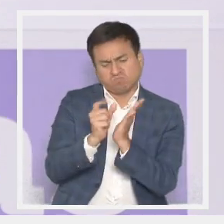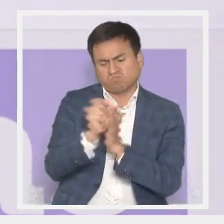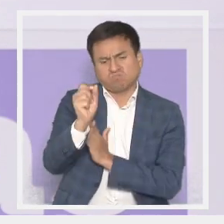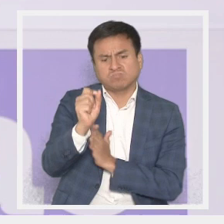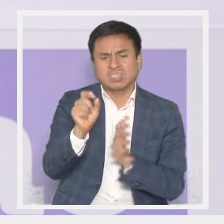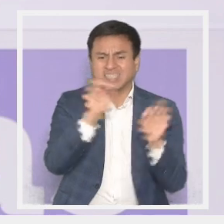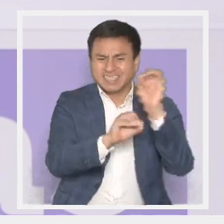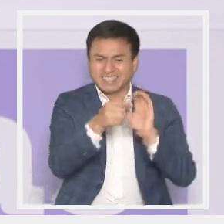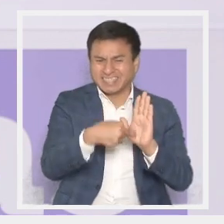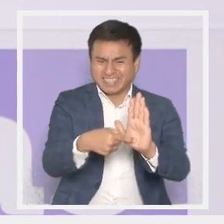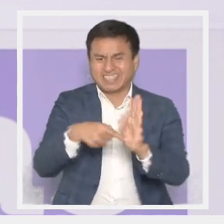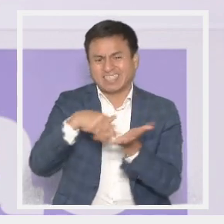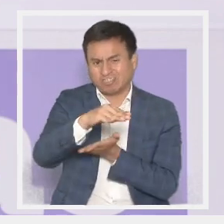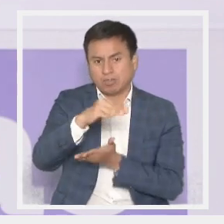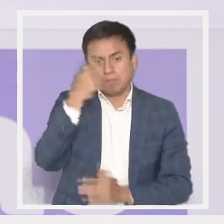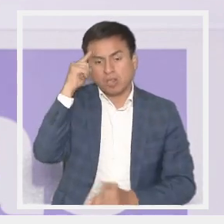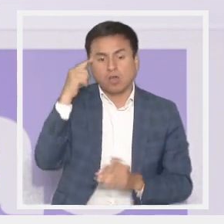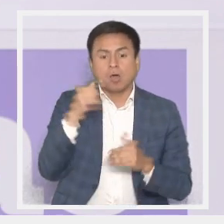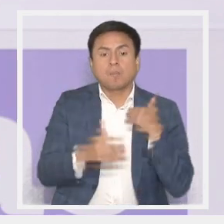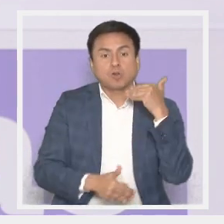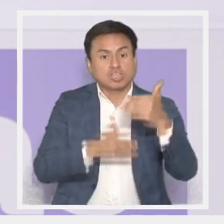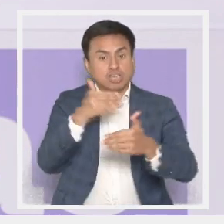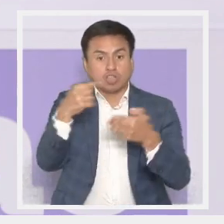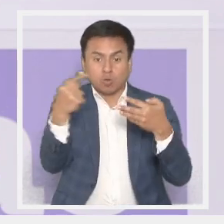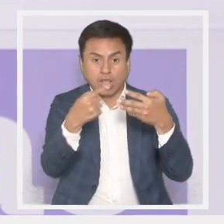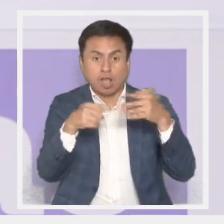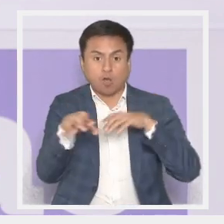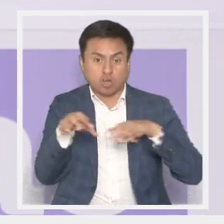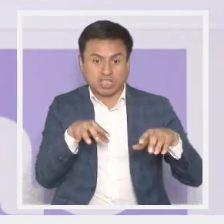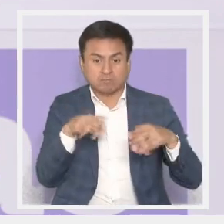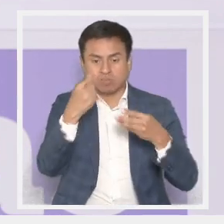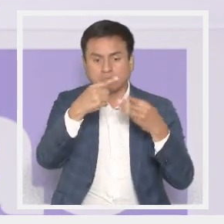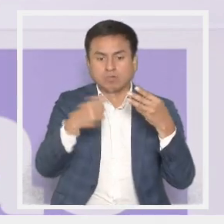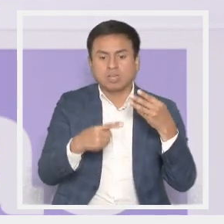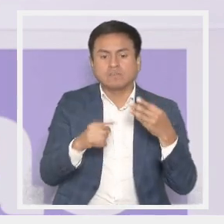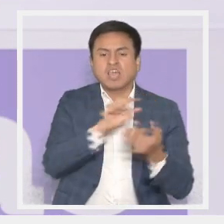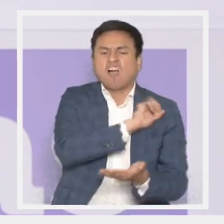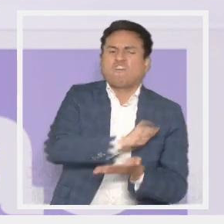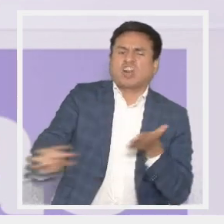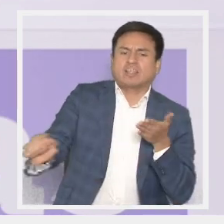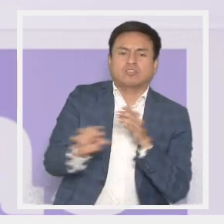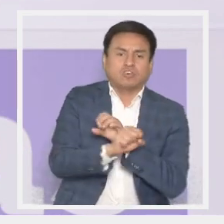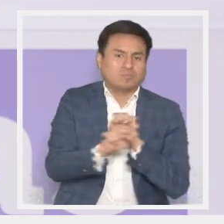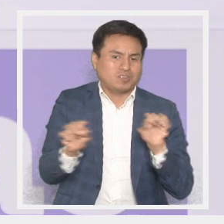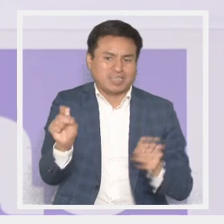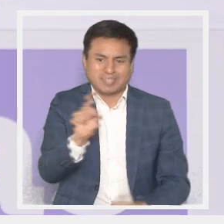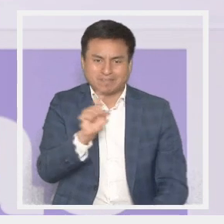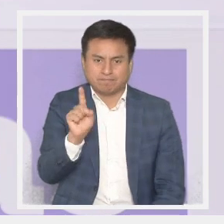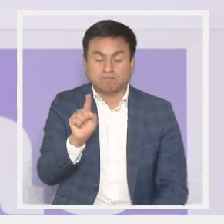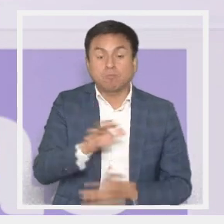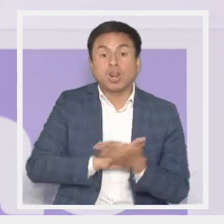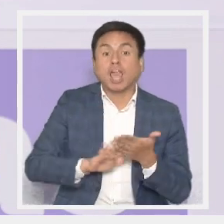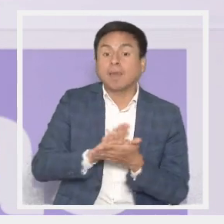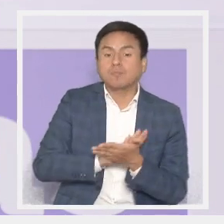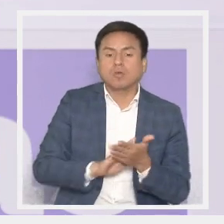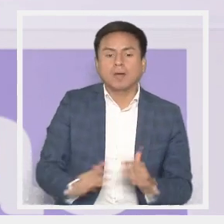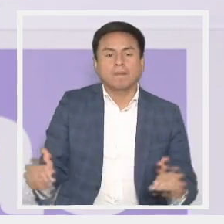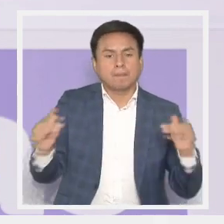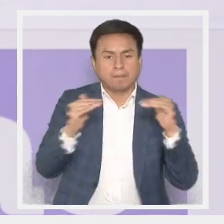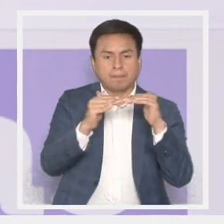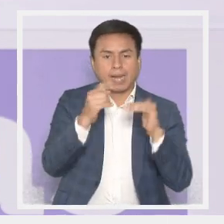legítimamente el texto que se había propuesto, pero hay ciertas cosas del proceso que no pueden ser borradas, como por ejemplo la